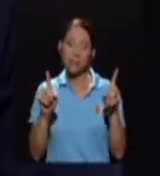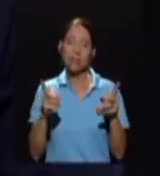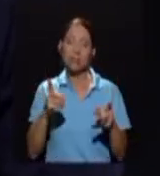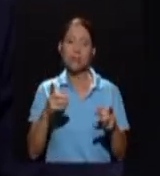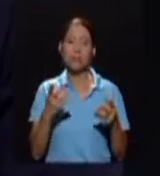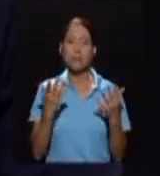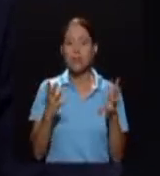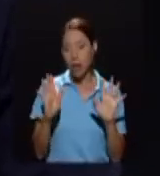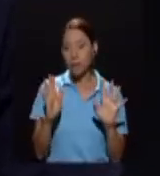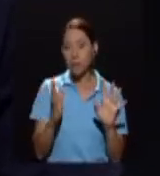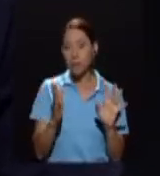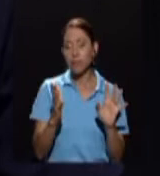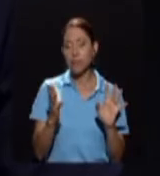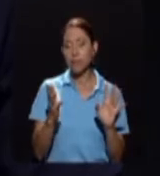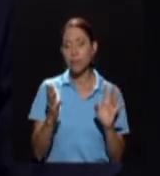obtenido ya un